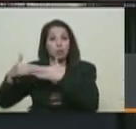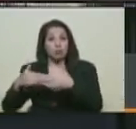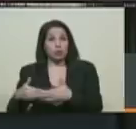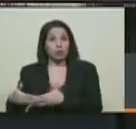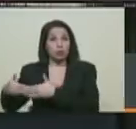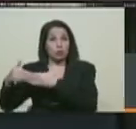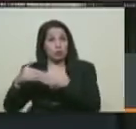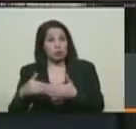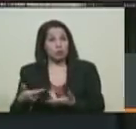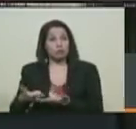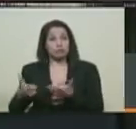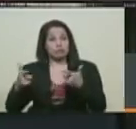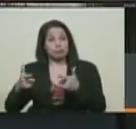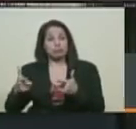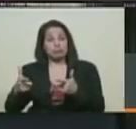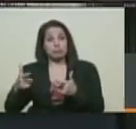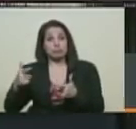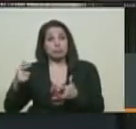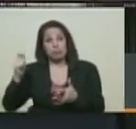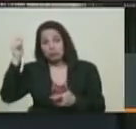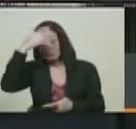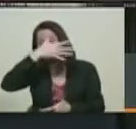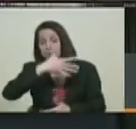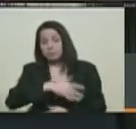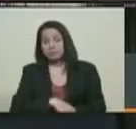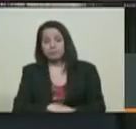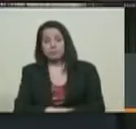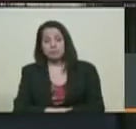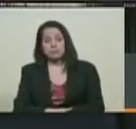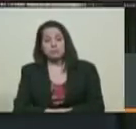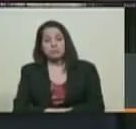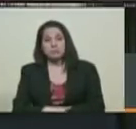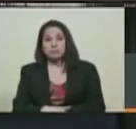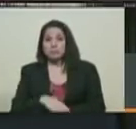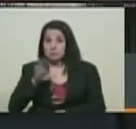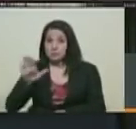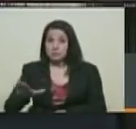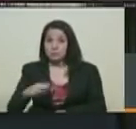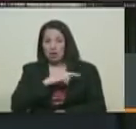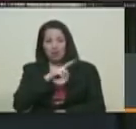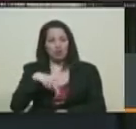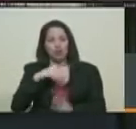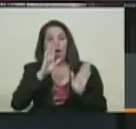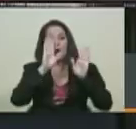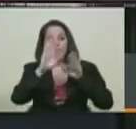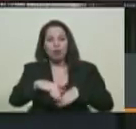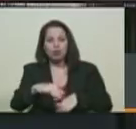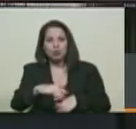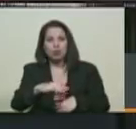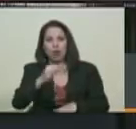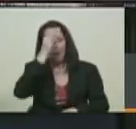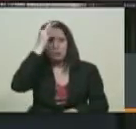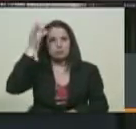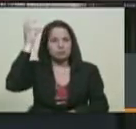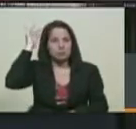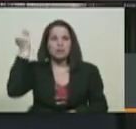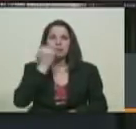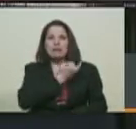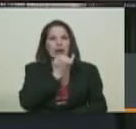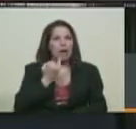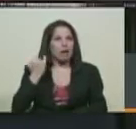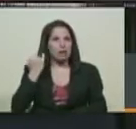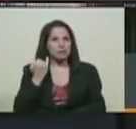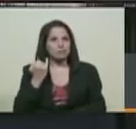del imperialismo norteamericano. Así de sencillo, todo nuestro apoyo al pueblo iraní,